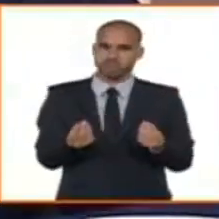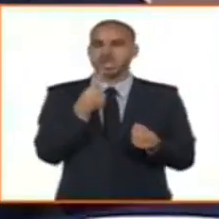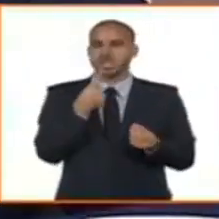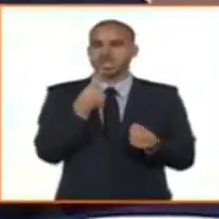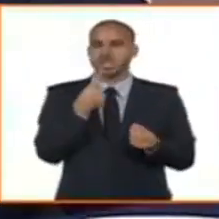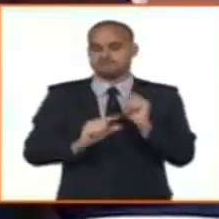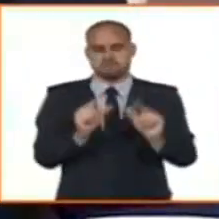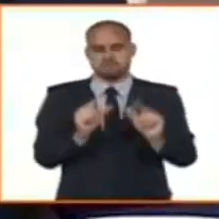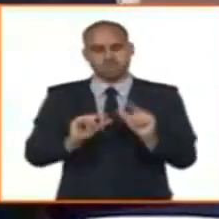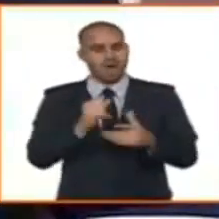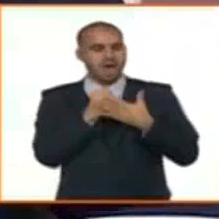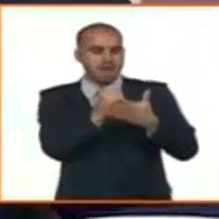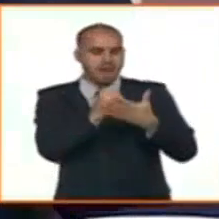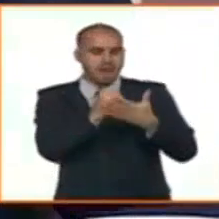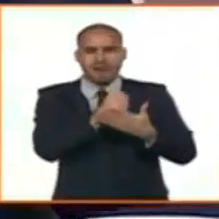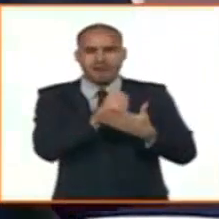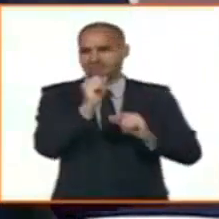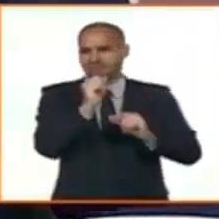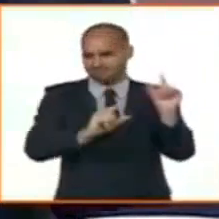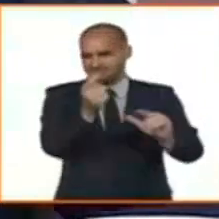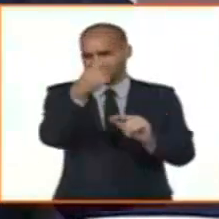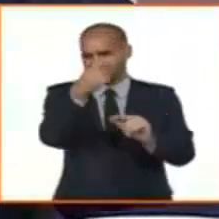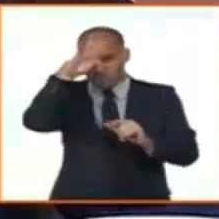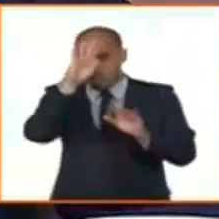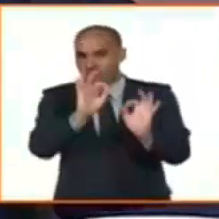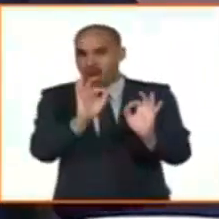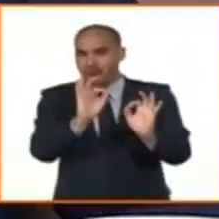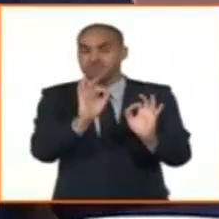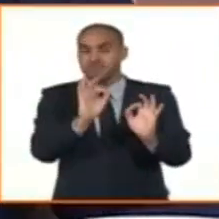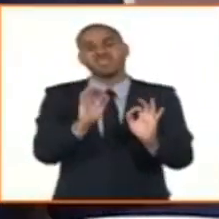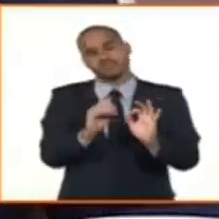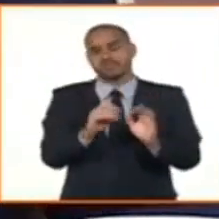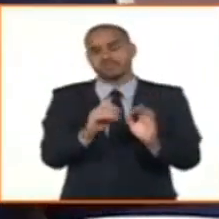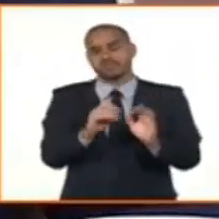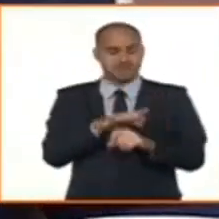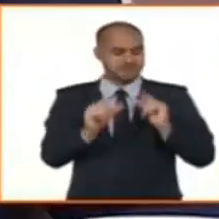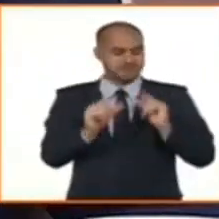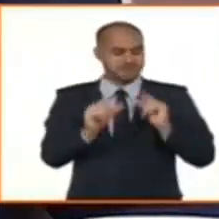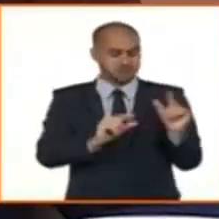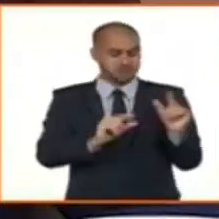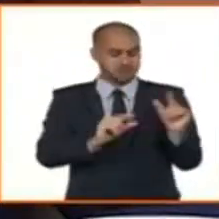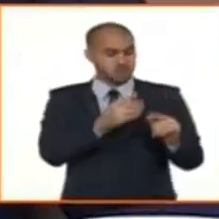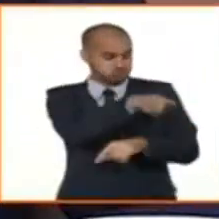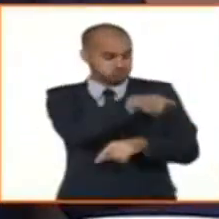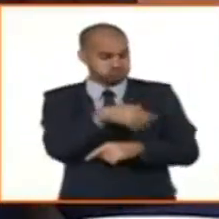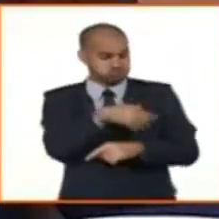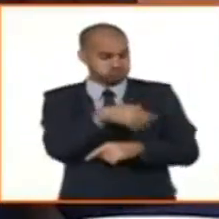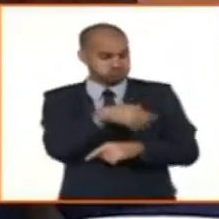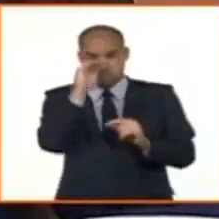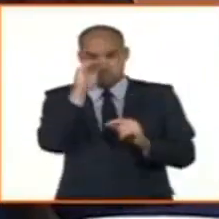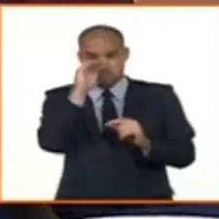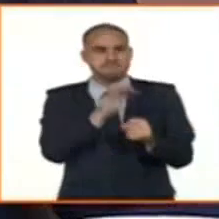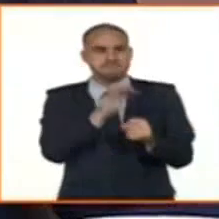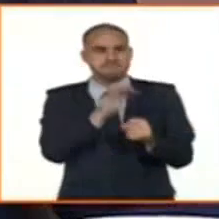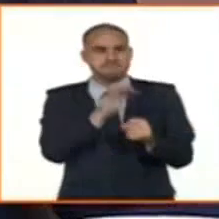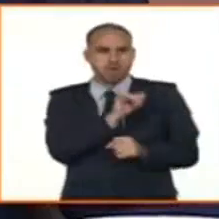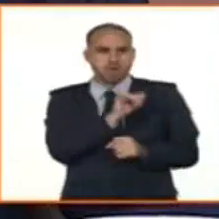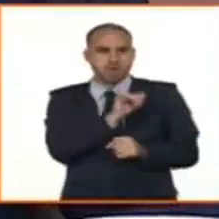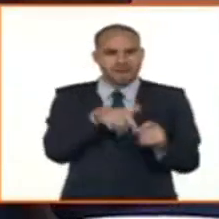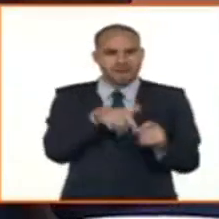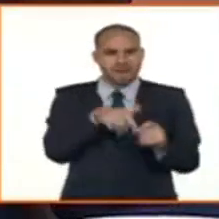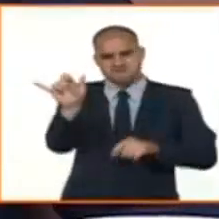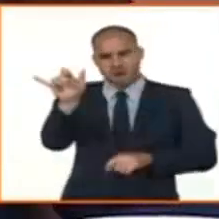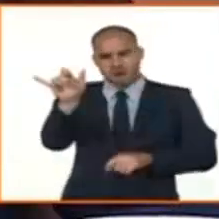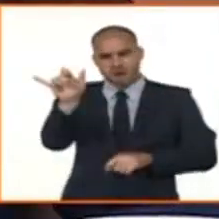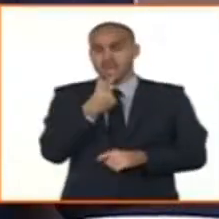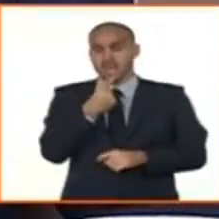cubanos, ha fomentado la percepción en muchos cubanos que tienen la intención de emigrar, de que por el hecho de ser cubanos ya ellos tienen el